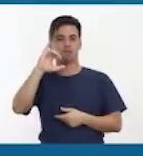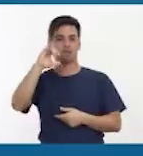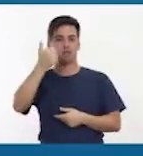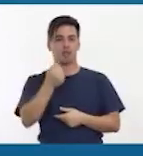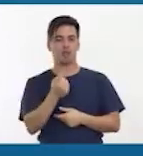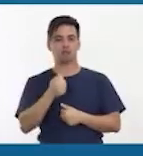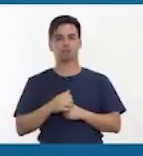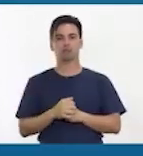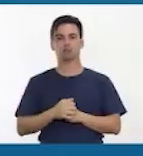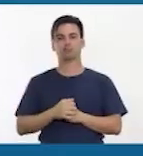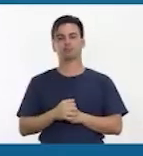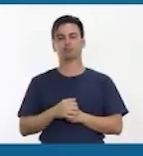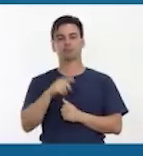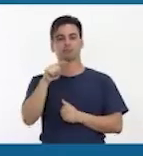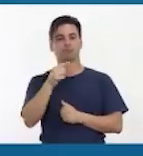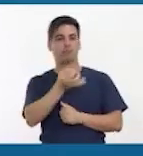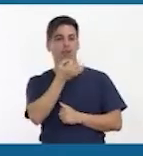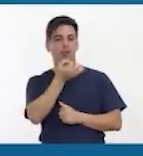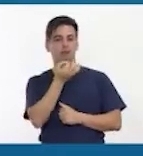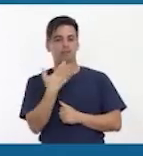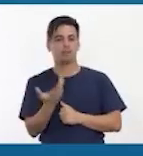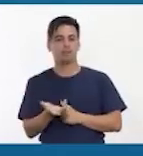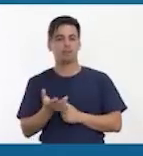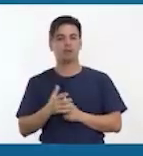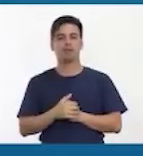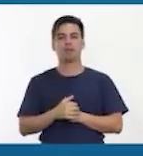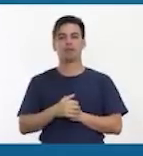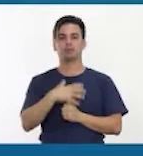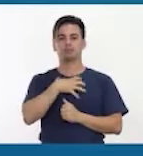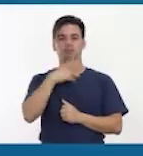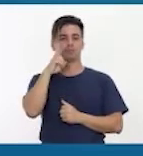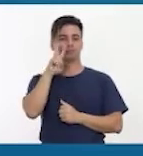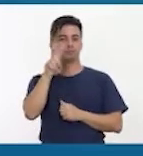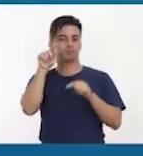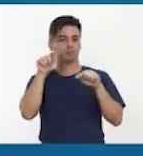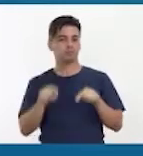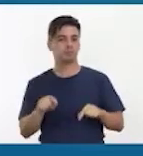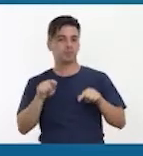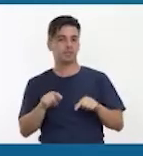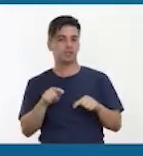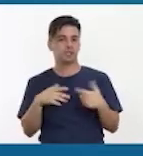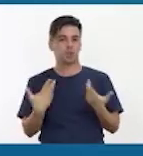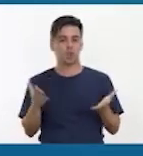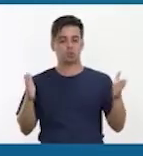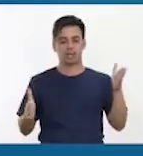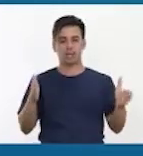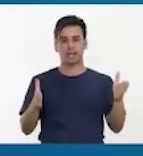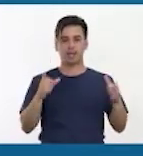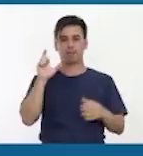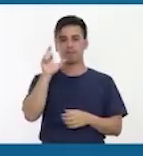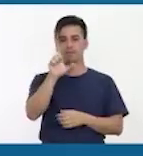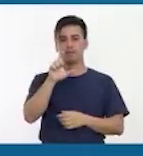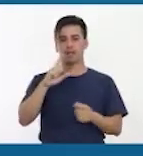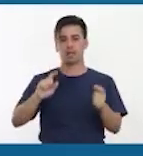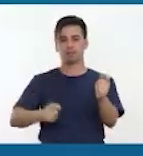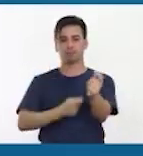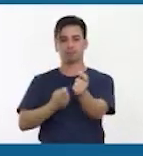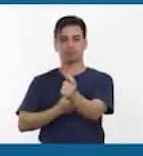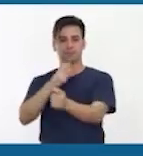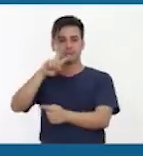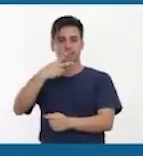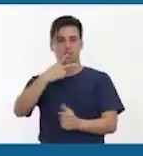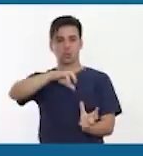de la bipolaridad, y que va a estar vigente desde finales de la Segunda Guerra Mundial hasta